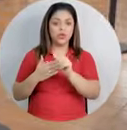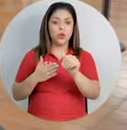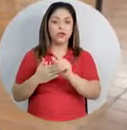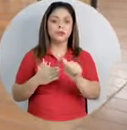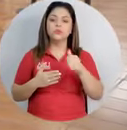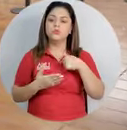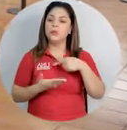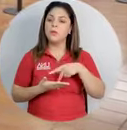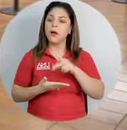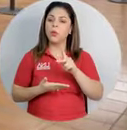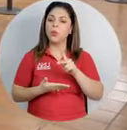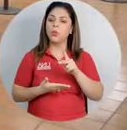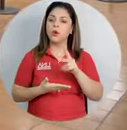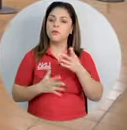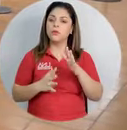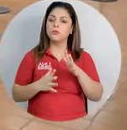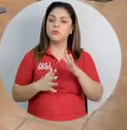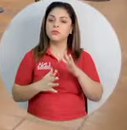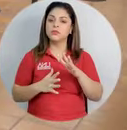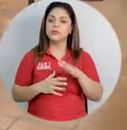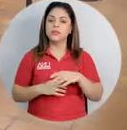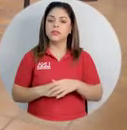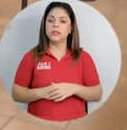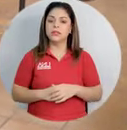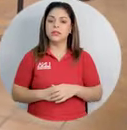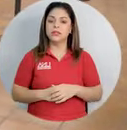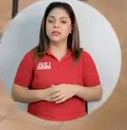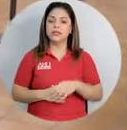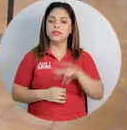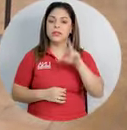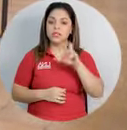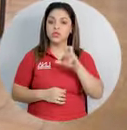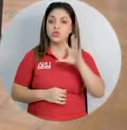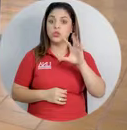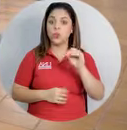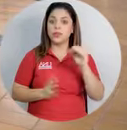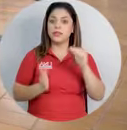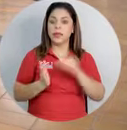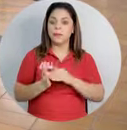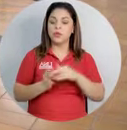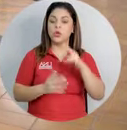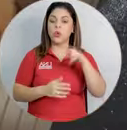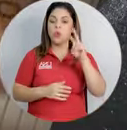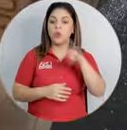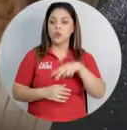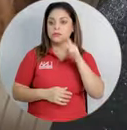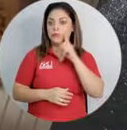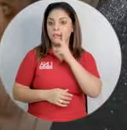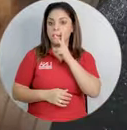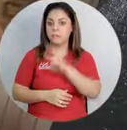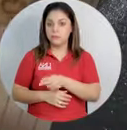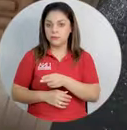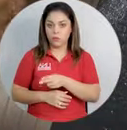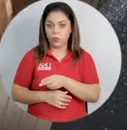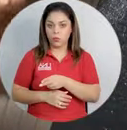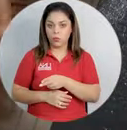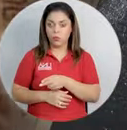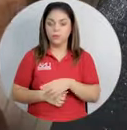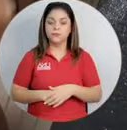la hubiera mantenido en dólares, al día de hoy estaría pagando alrededor de 350,000 colones por el mismo